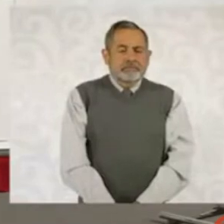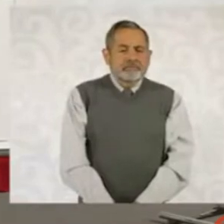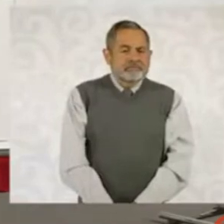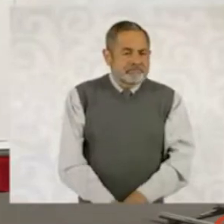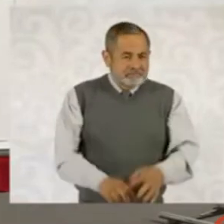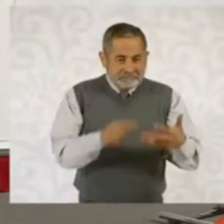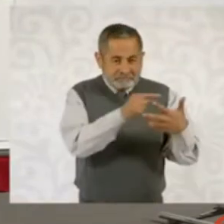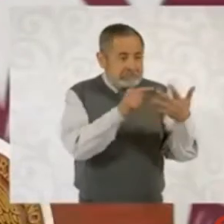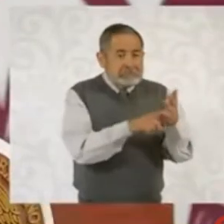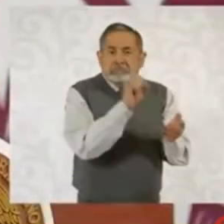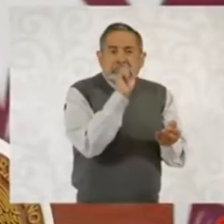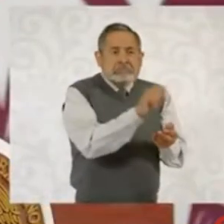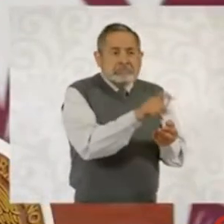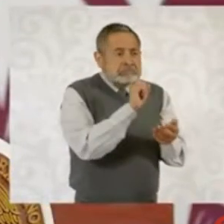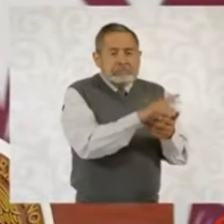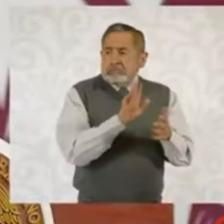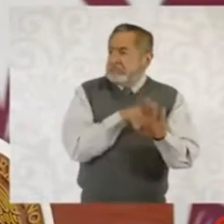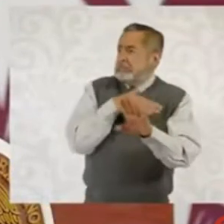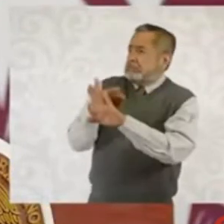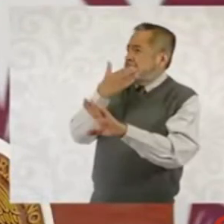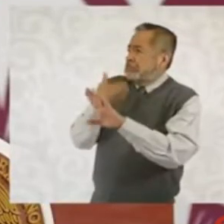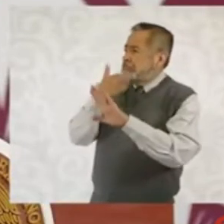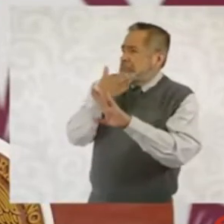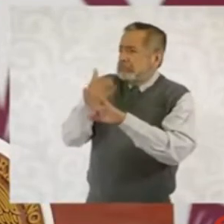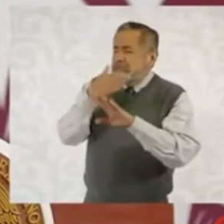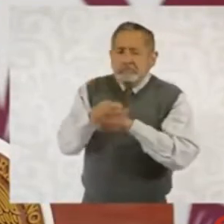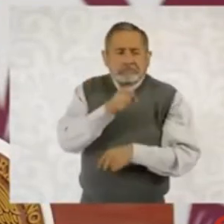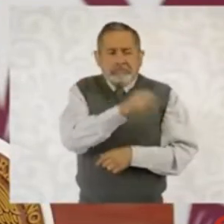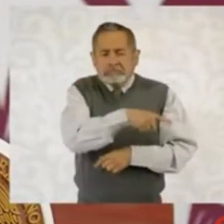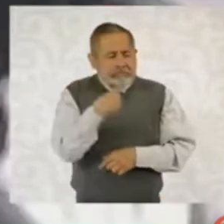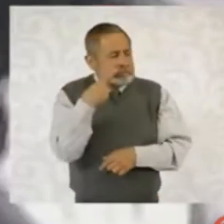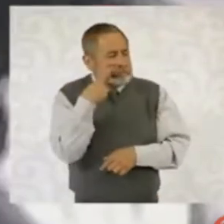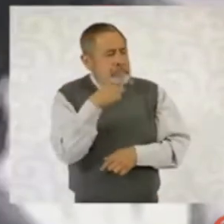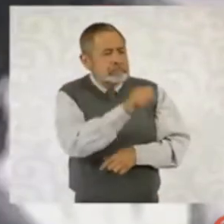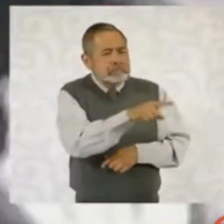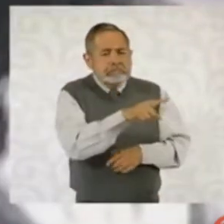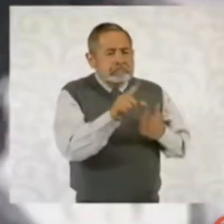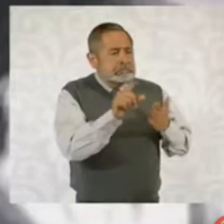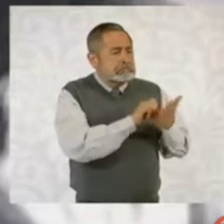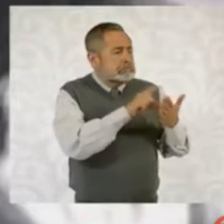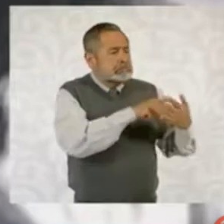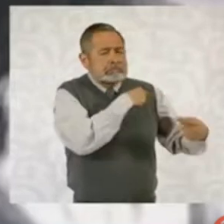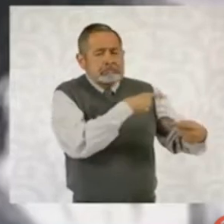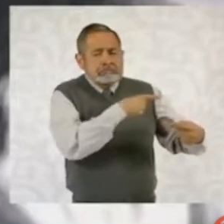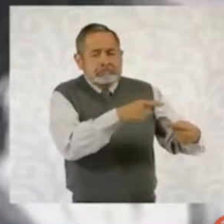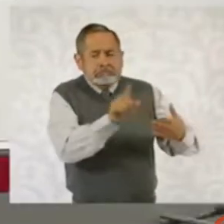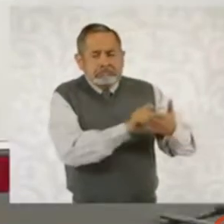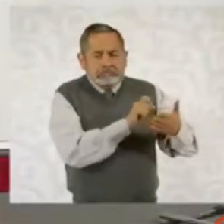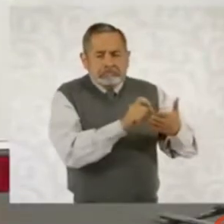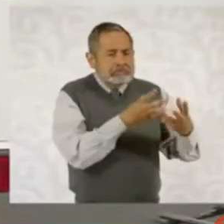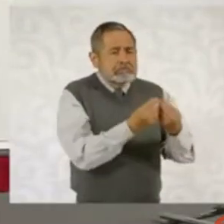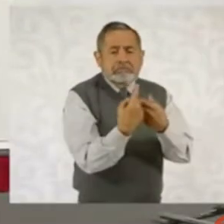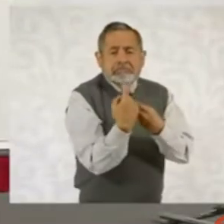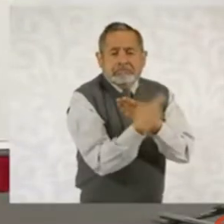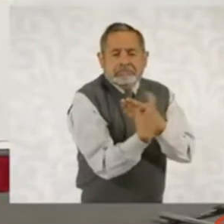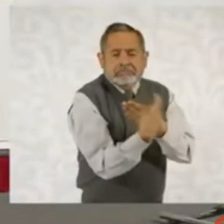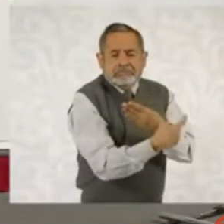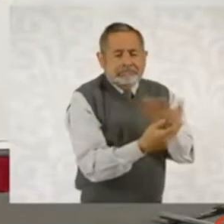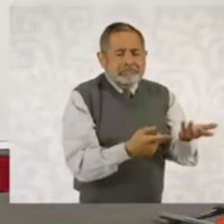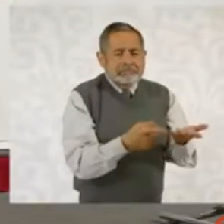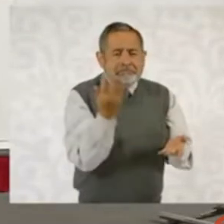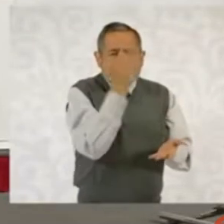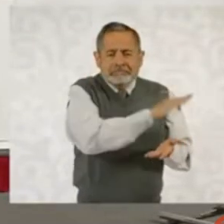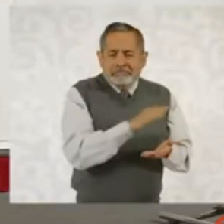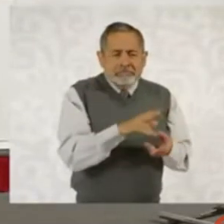participaron durante la campaña presidencial. Quiere decir que ya tienen varios meses operando. Además de las cuentas